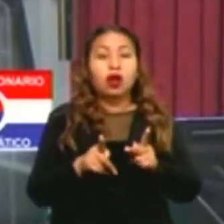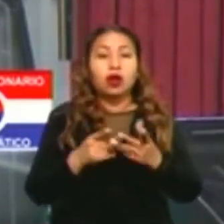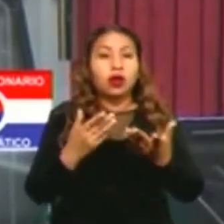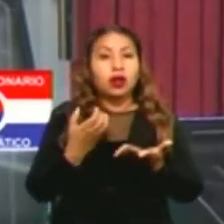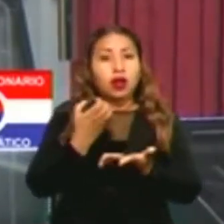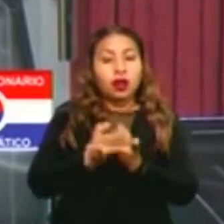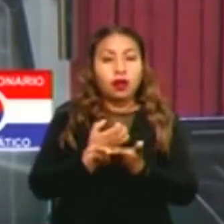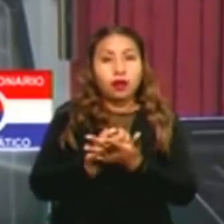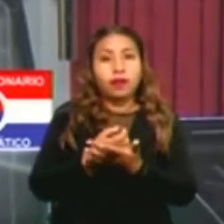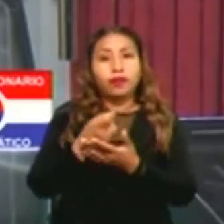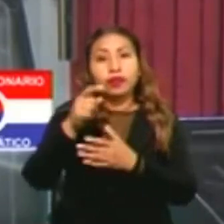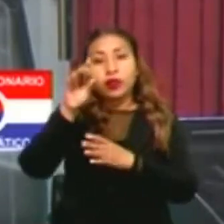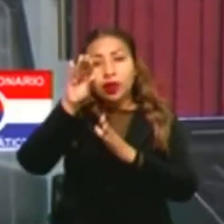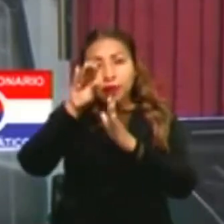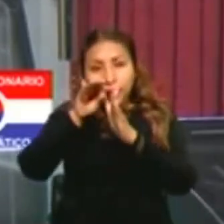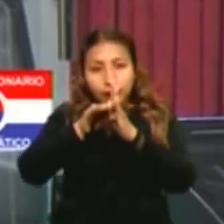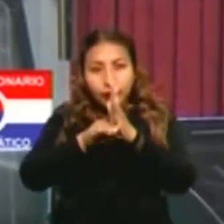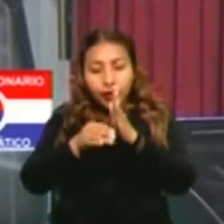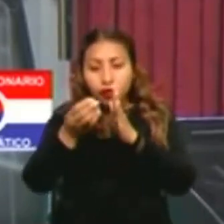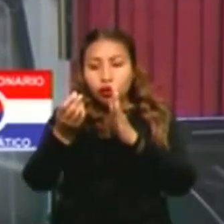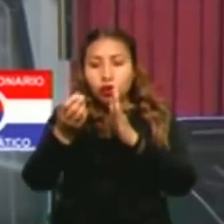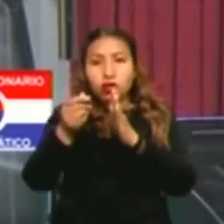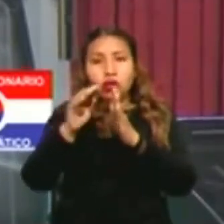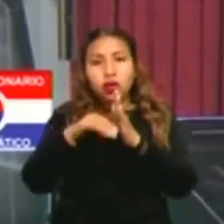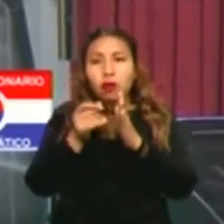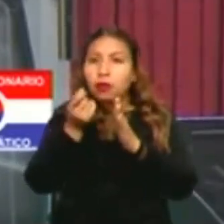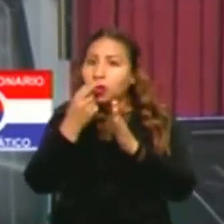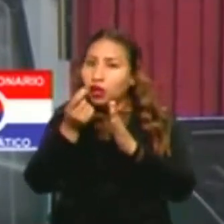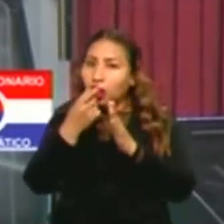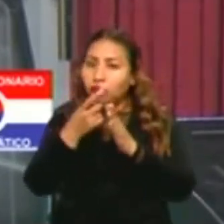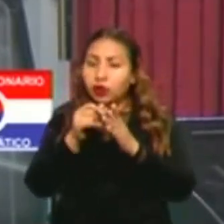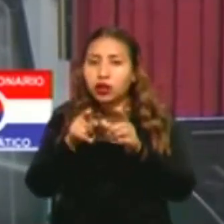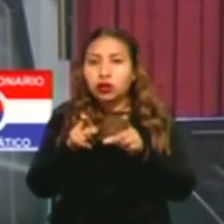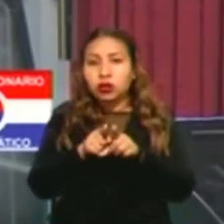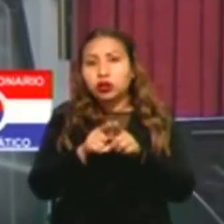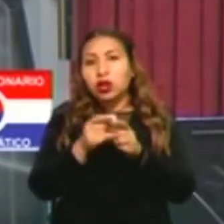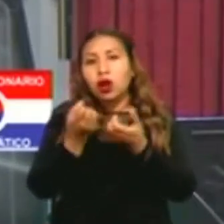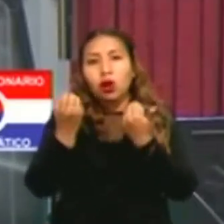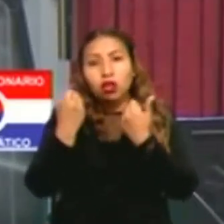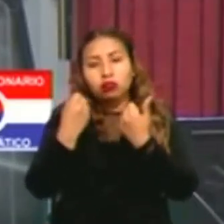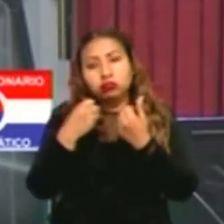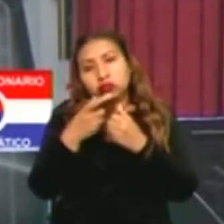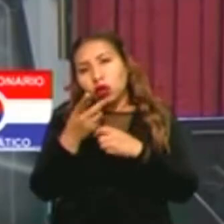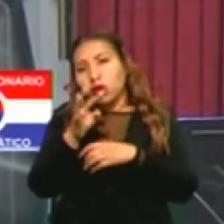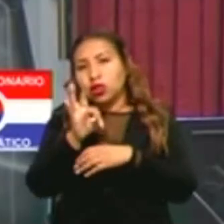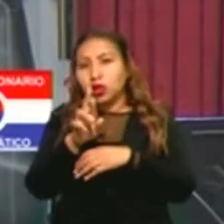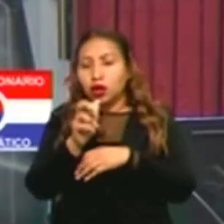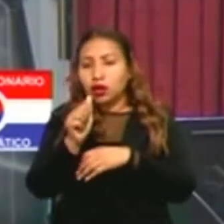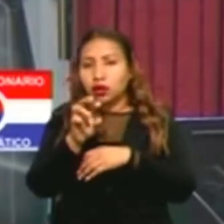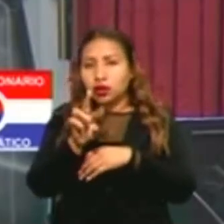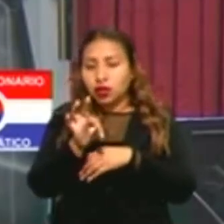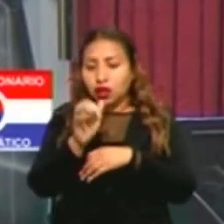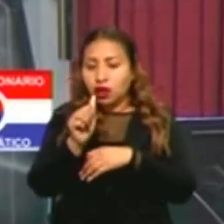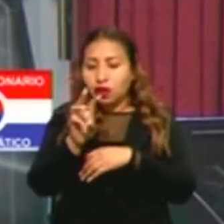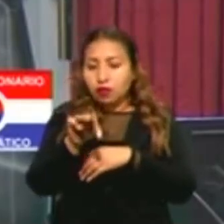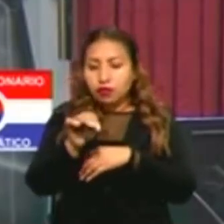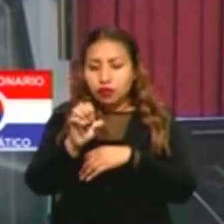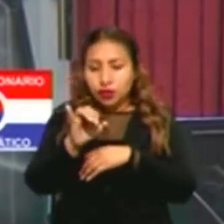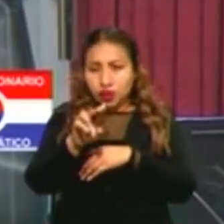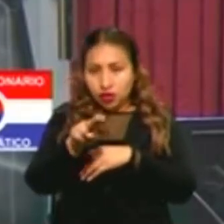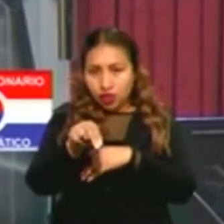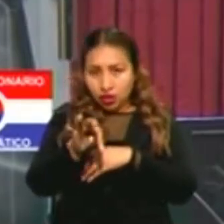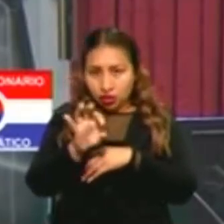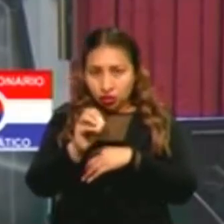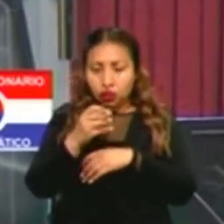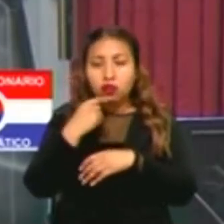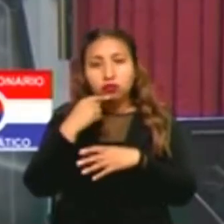económicas y descuentos en medicina, medicamentos, tratamiento que la ley en este momento establece,